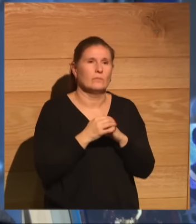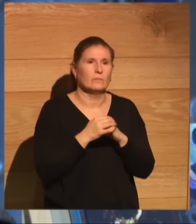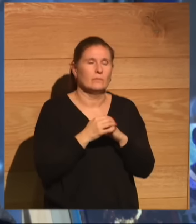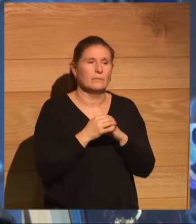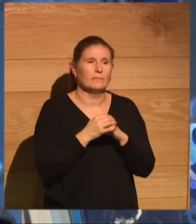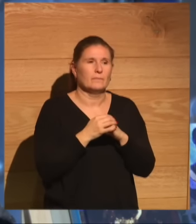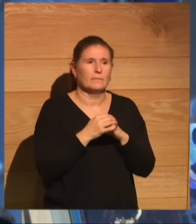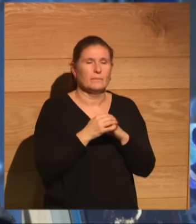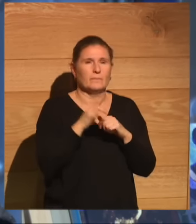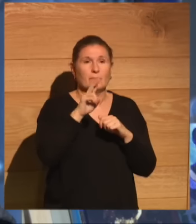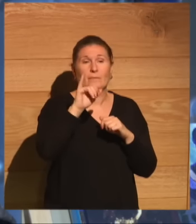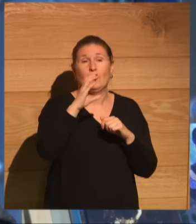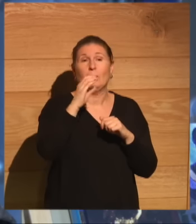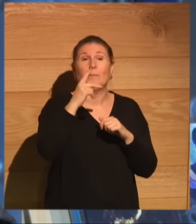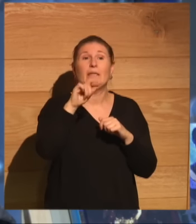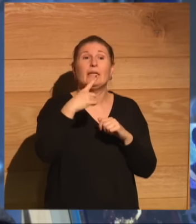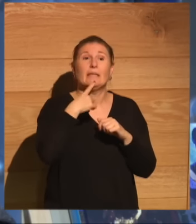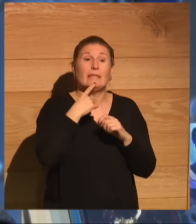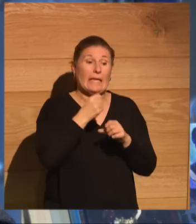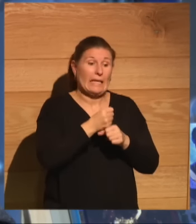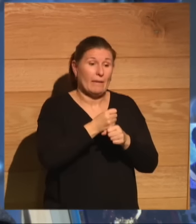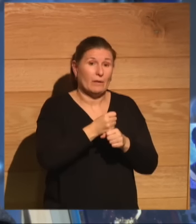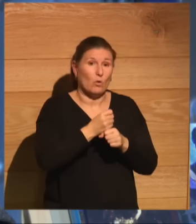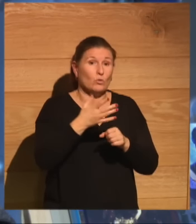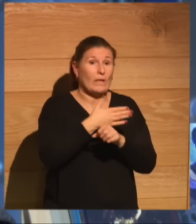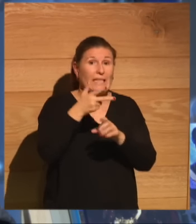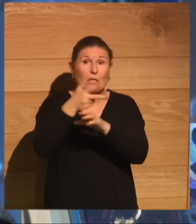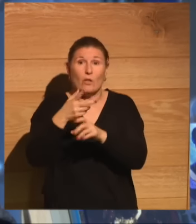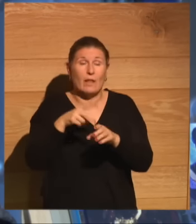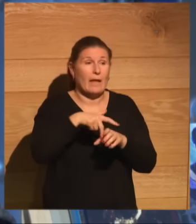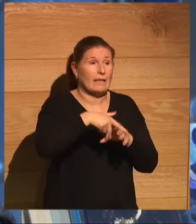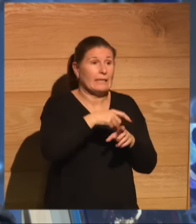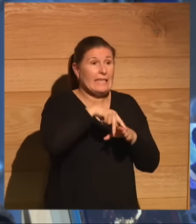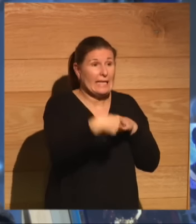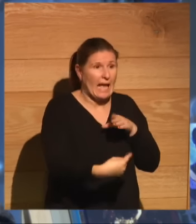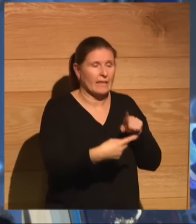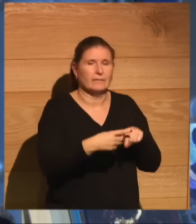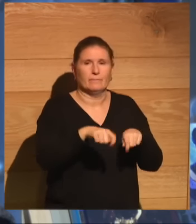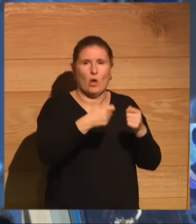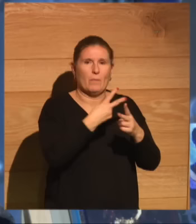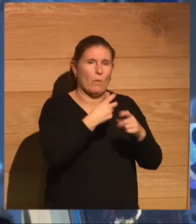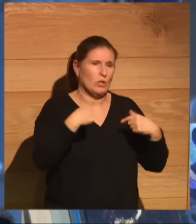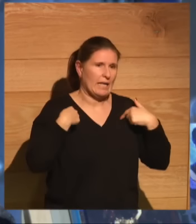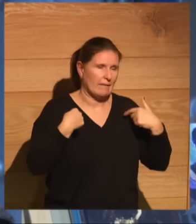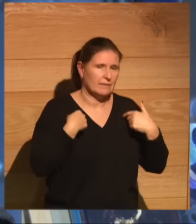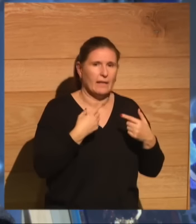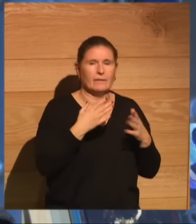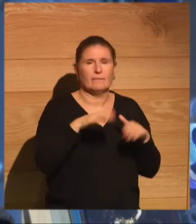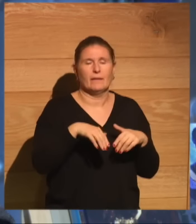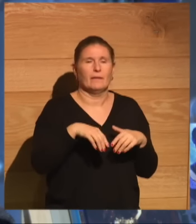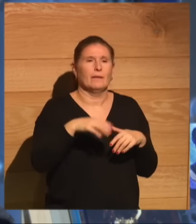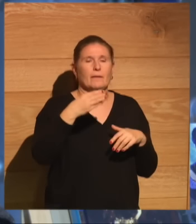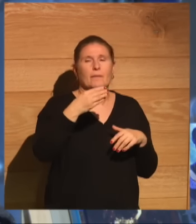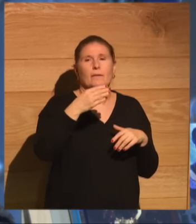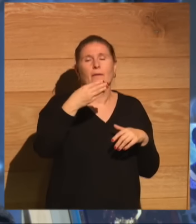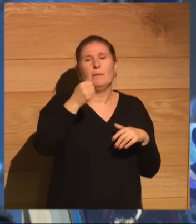Vicky Bale, se cae de un caballo poco antes del rodaje, se rompe la clavícula, Kim Basinger entra en el último instante, a una semana de empezar